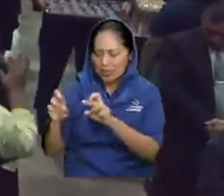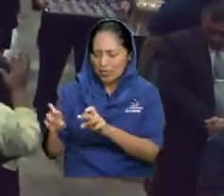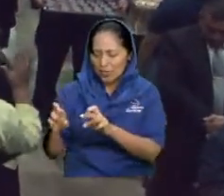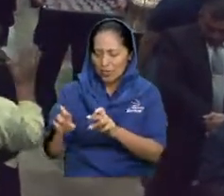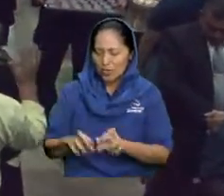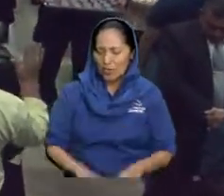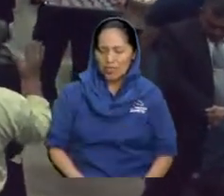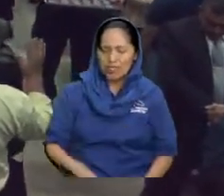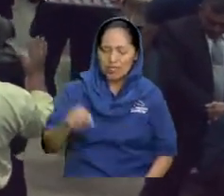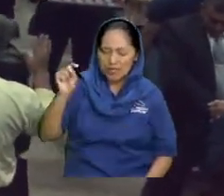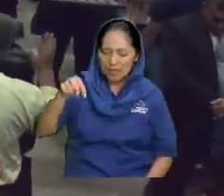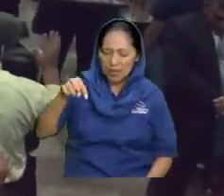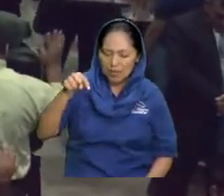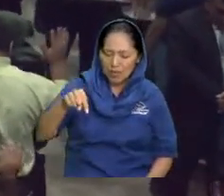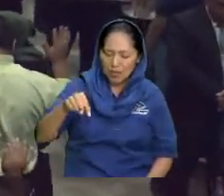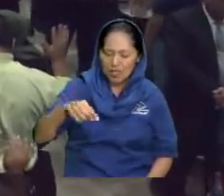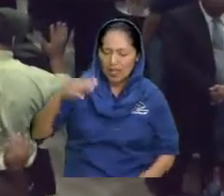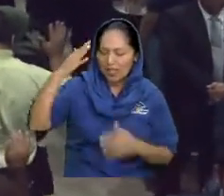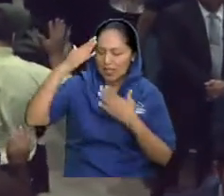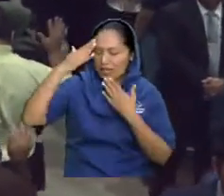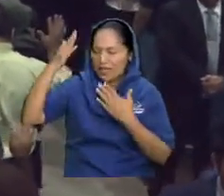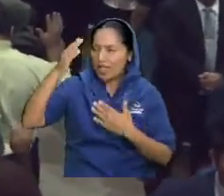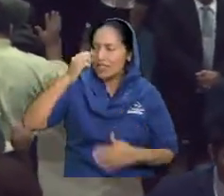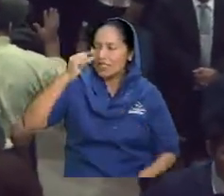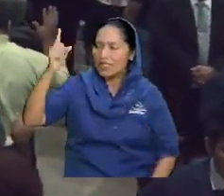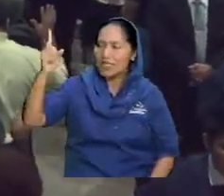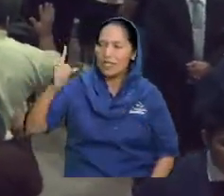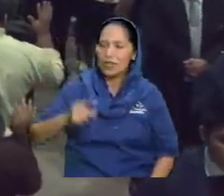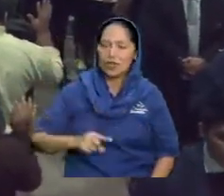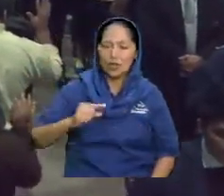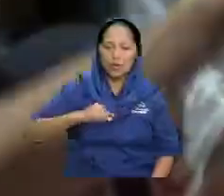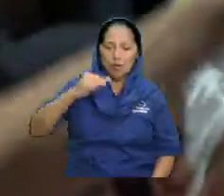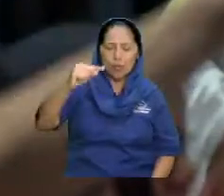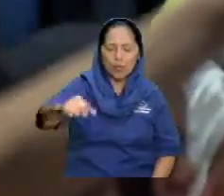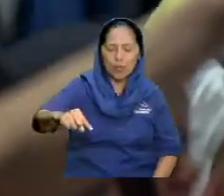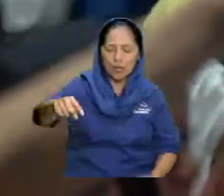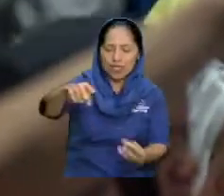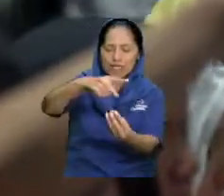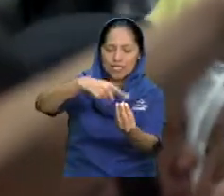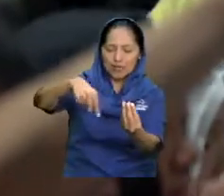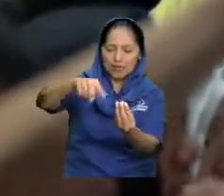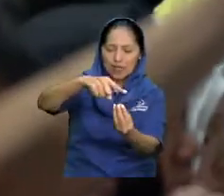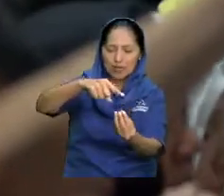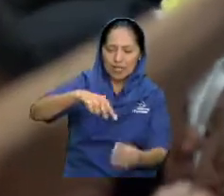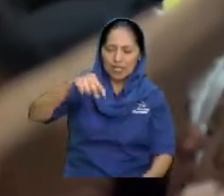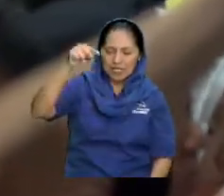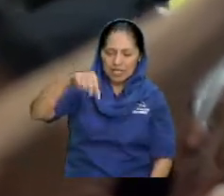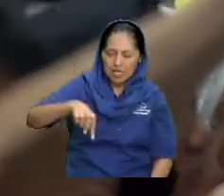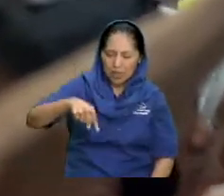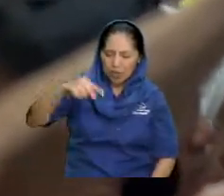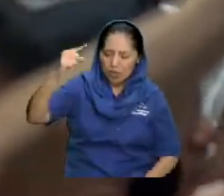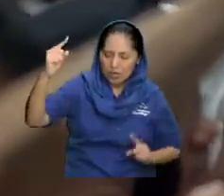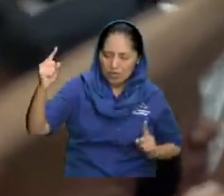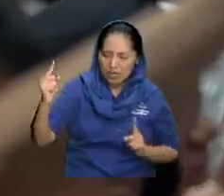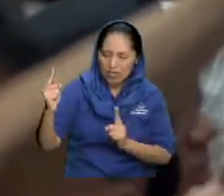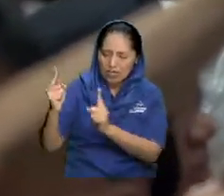Gracias, Señor, por estas personas, estas familias que se han encontrado contigo hoy acá.